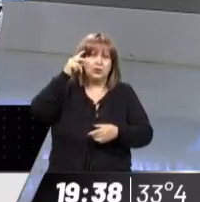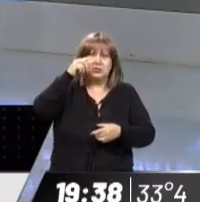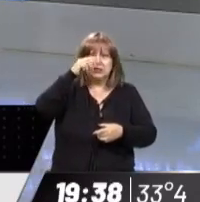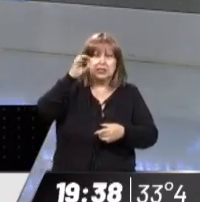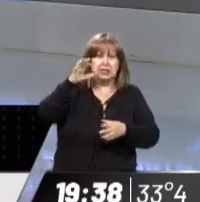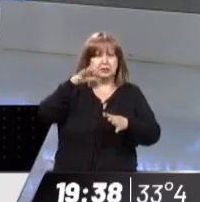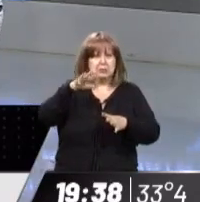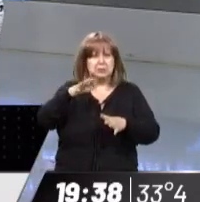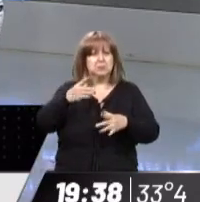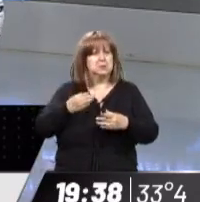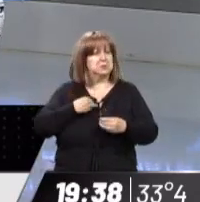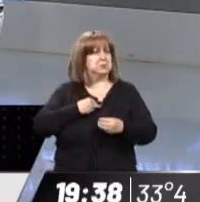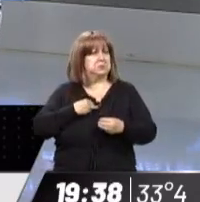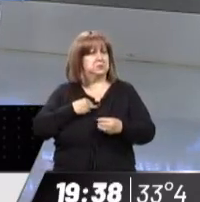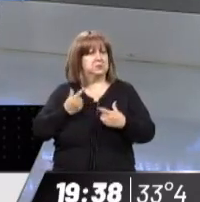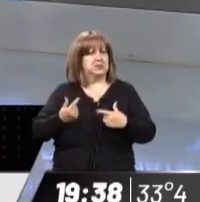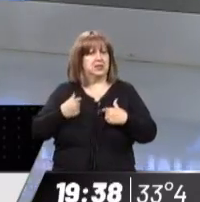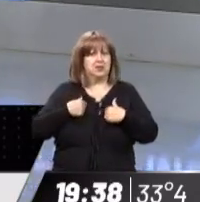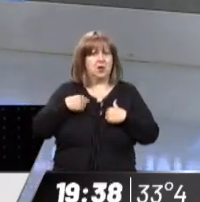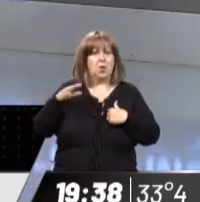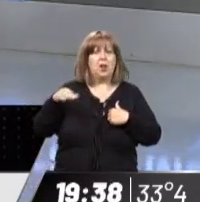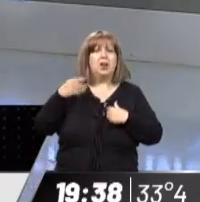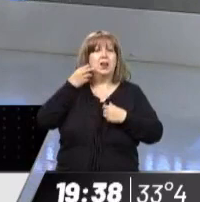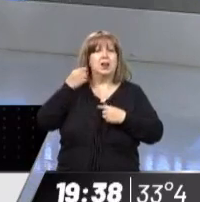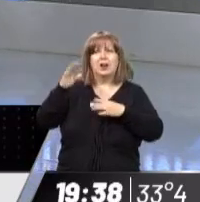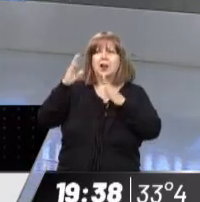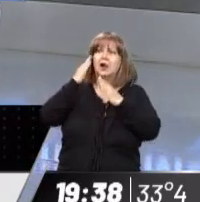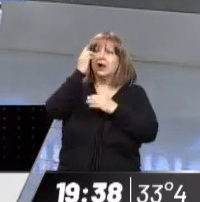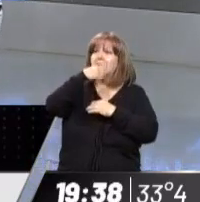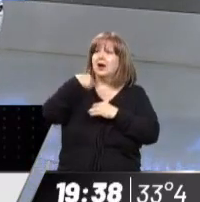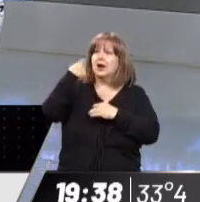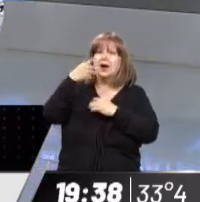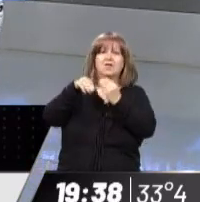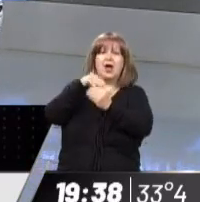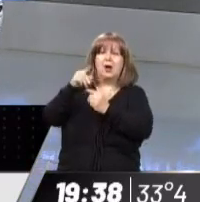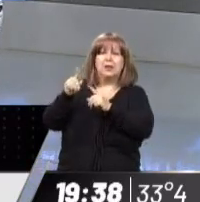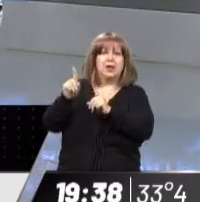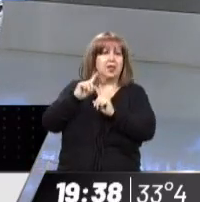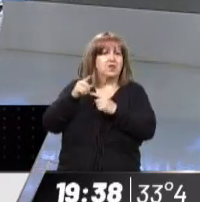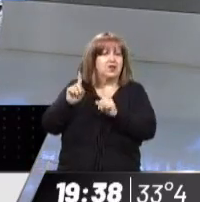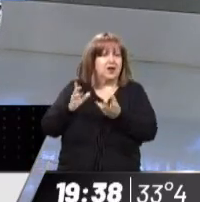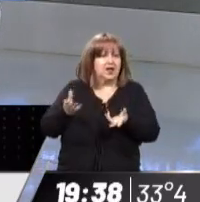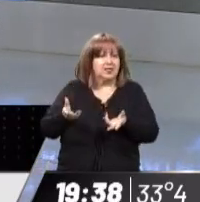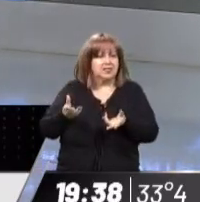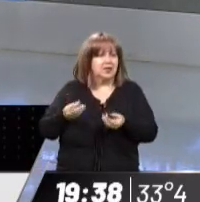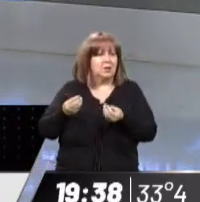de este nuevo nieto recuperado fue por iniciativa de él, que empezó también a buscar por alguna situación,